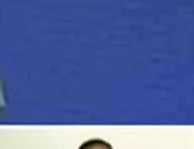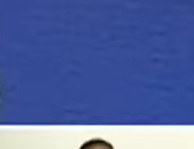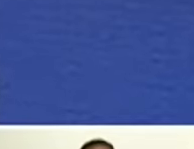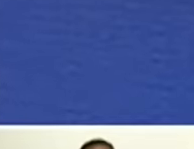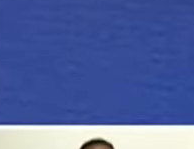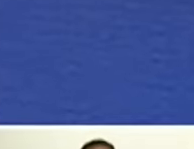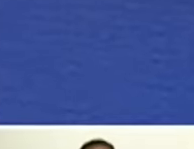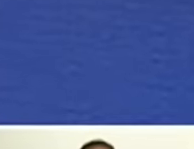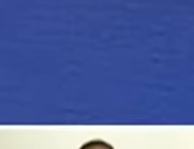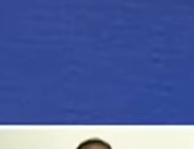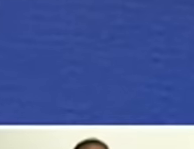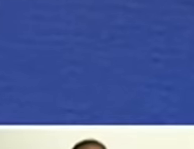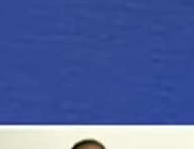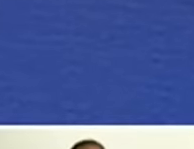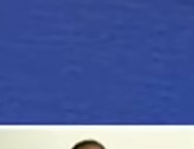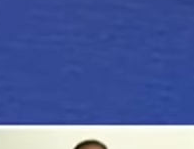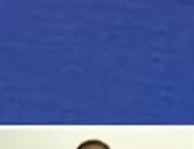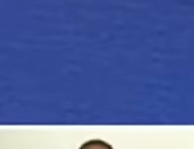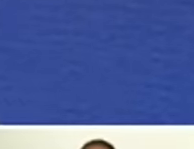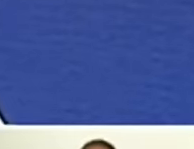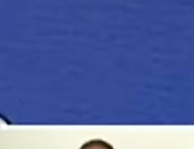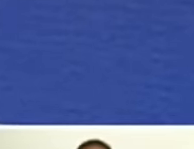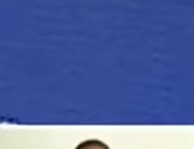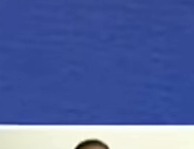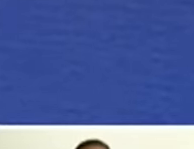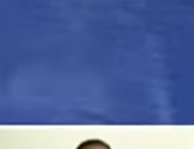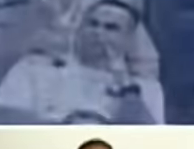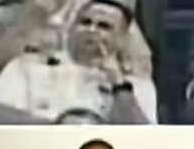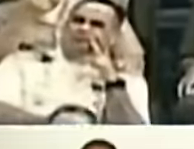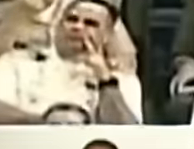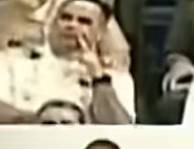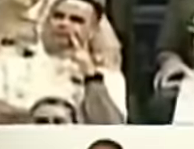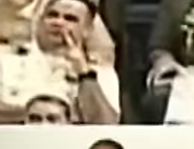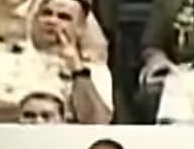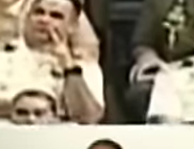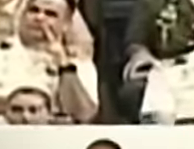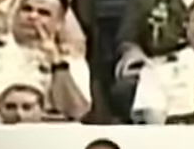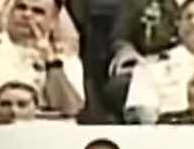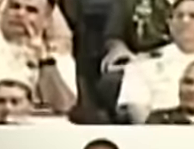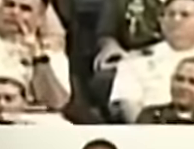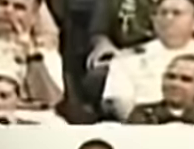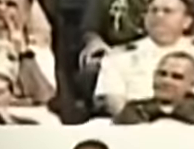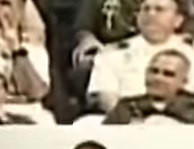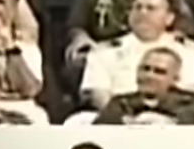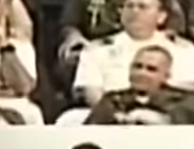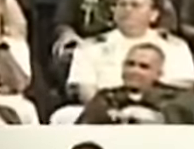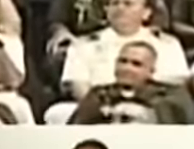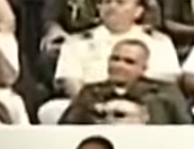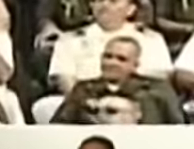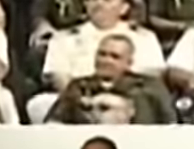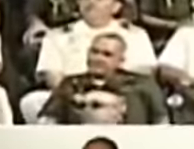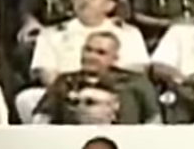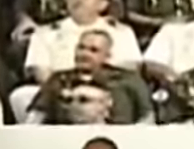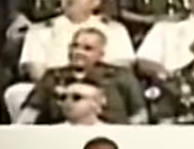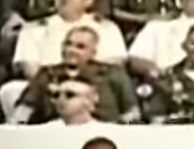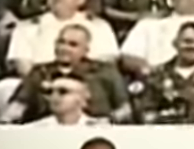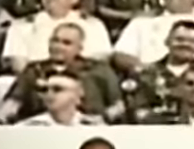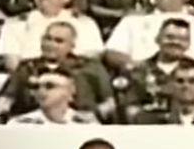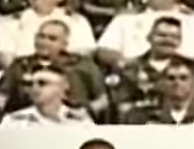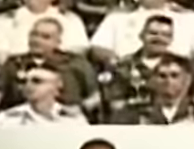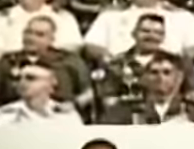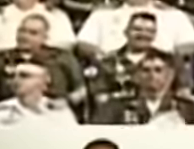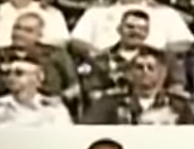importante? ¿Por qué vino a la palestra? ¿Por qué?